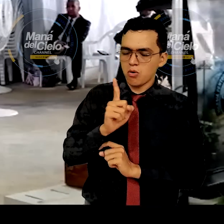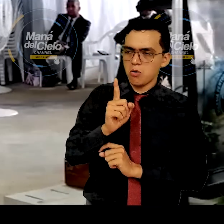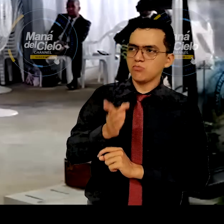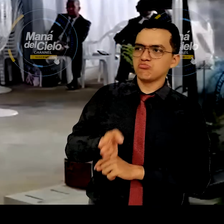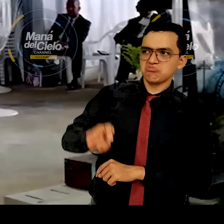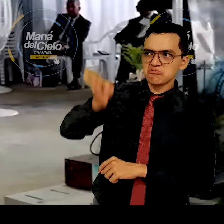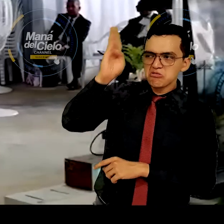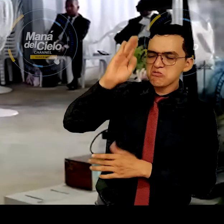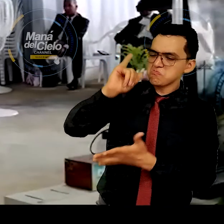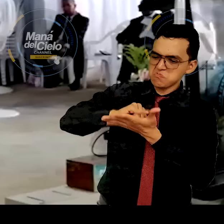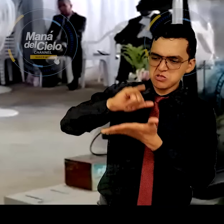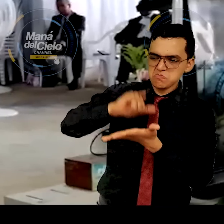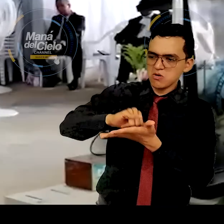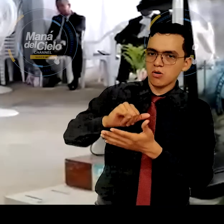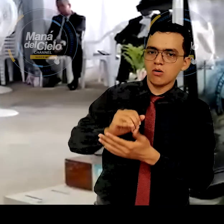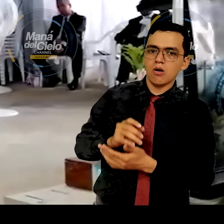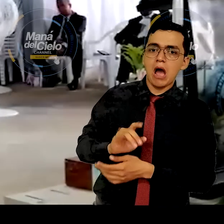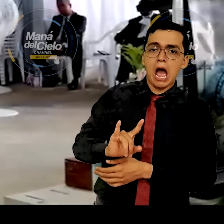El que me sanó una vez